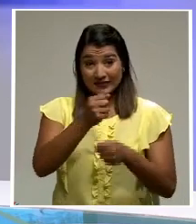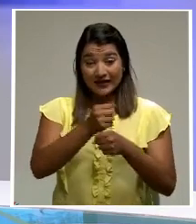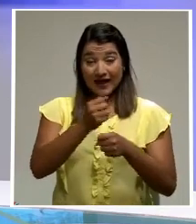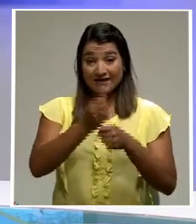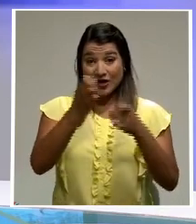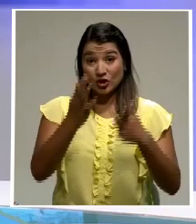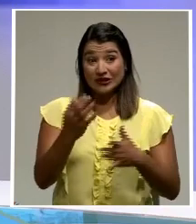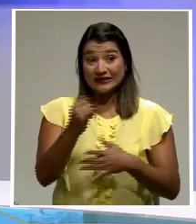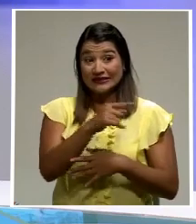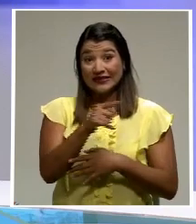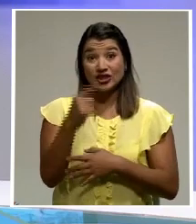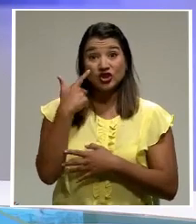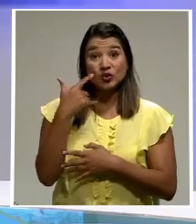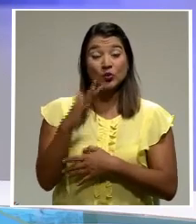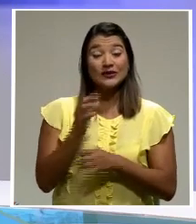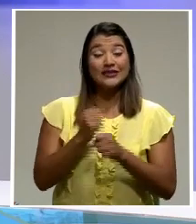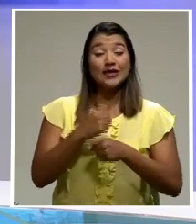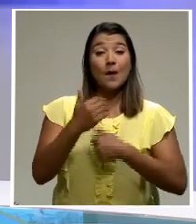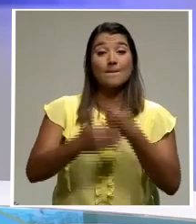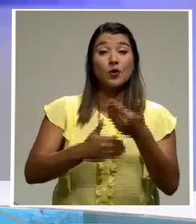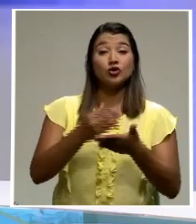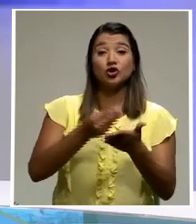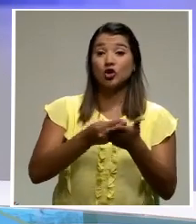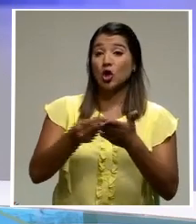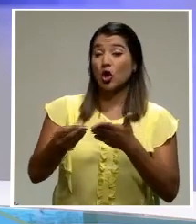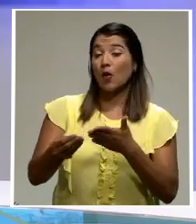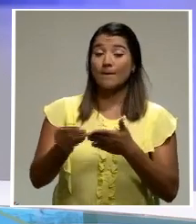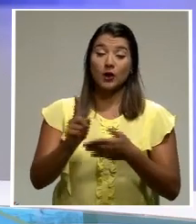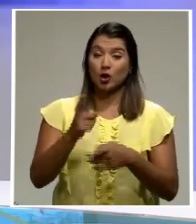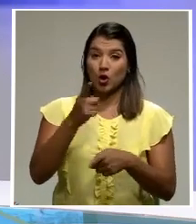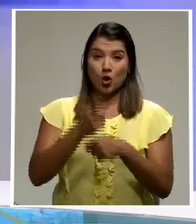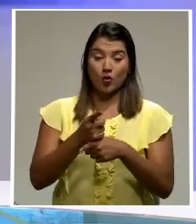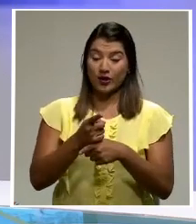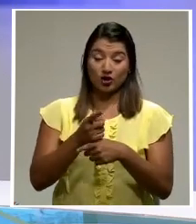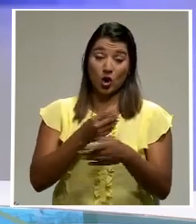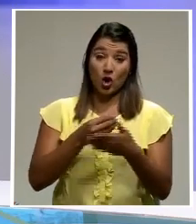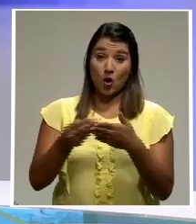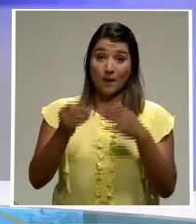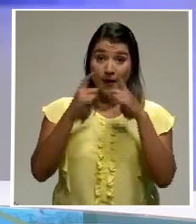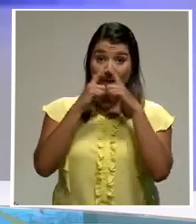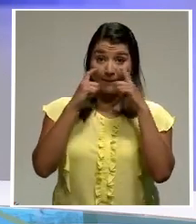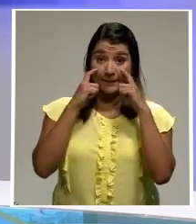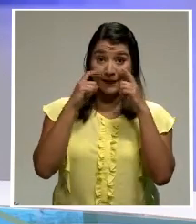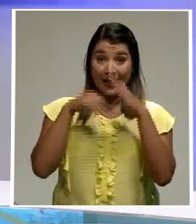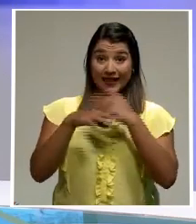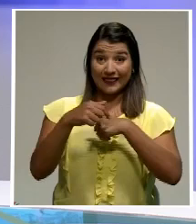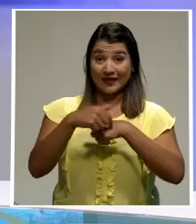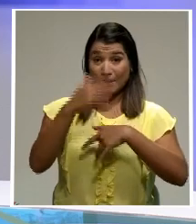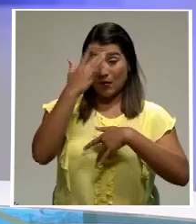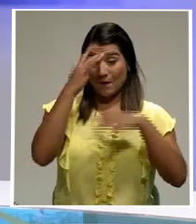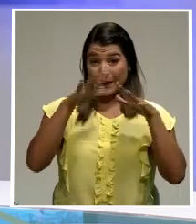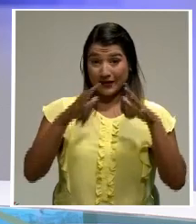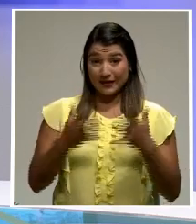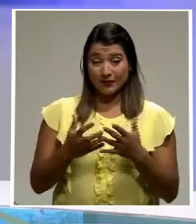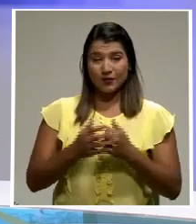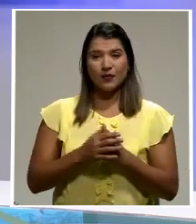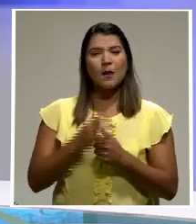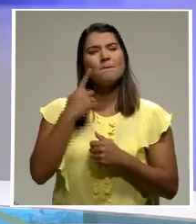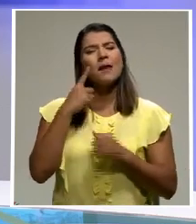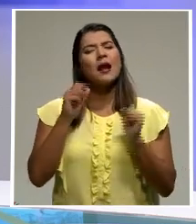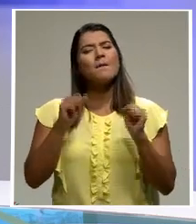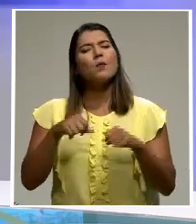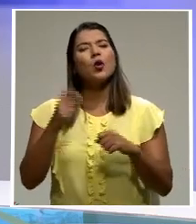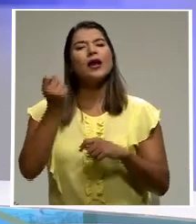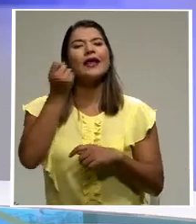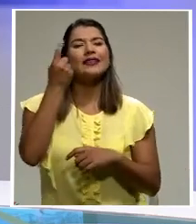supuestamente cometieron irregularidades en la compra de mascarillas durante la pandemia. Para comprender los